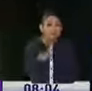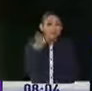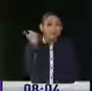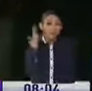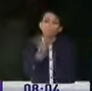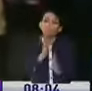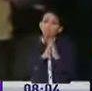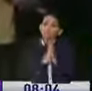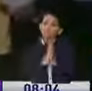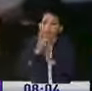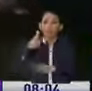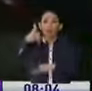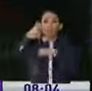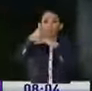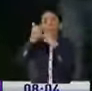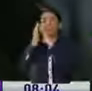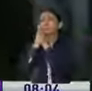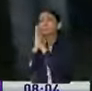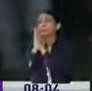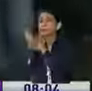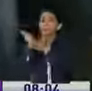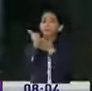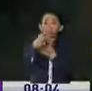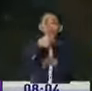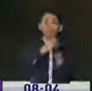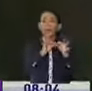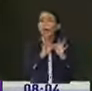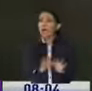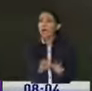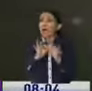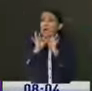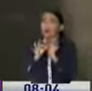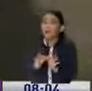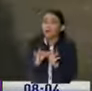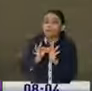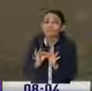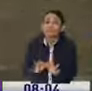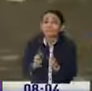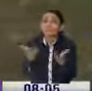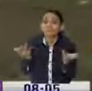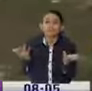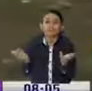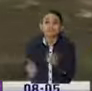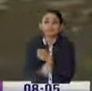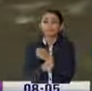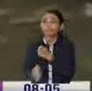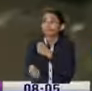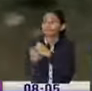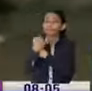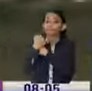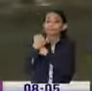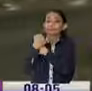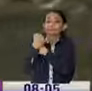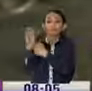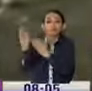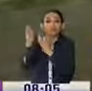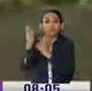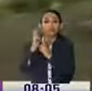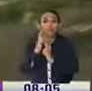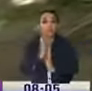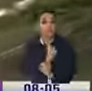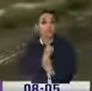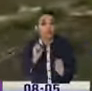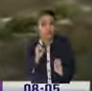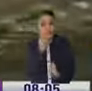han pedido a las autoridades que les ayuden con el arreglo de este paseo, pero hasta el momento no han tenido ninguna respuesta.